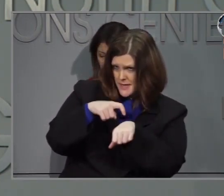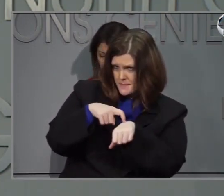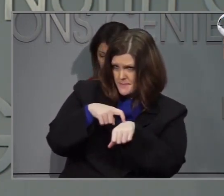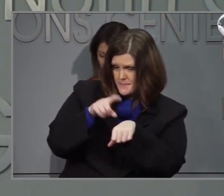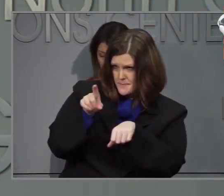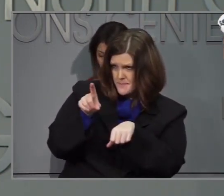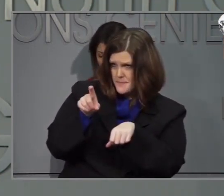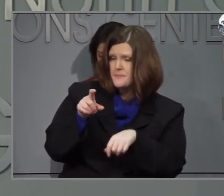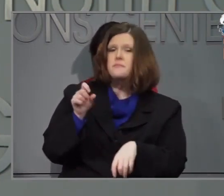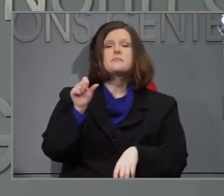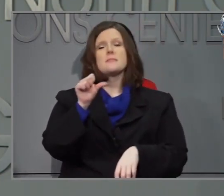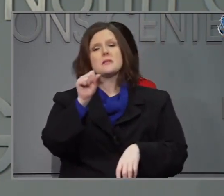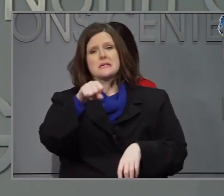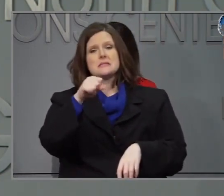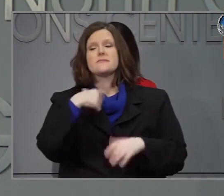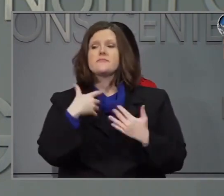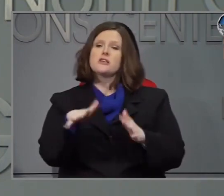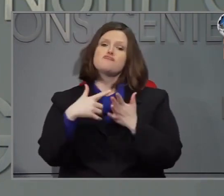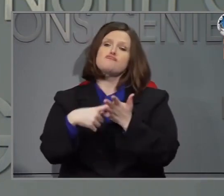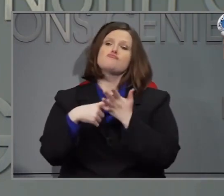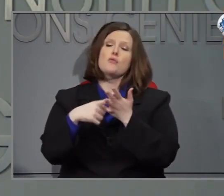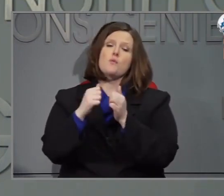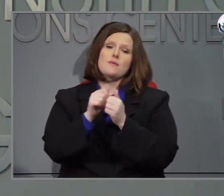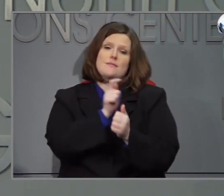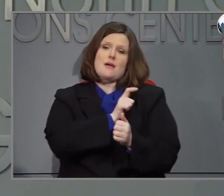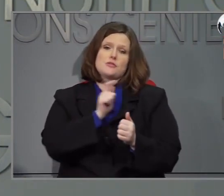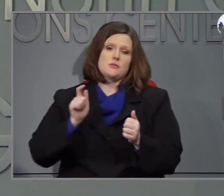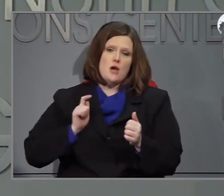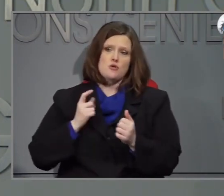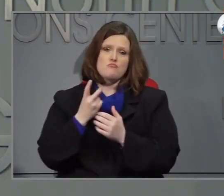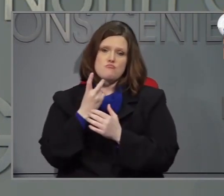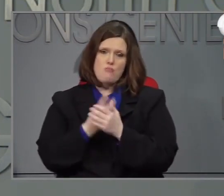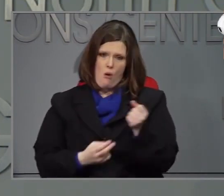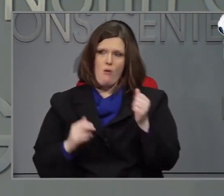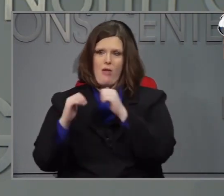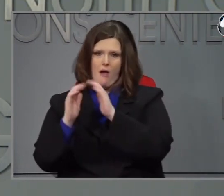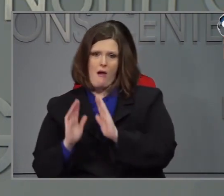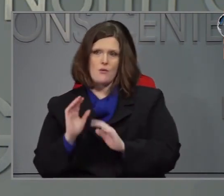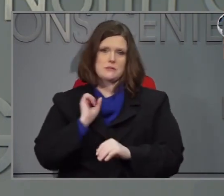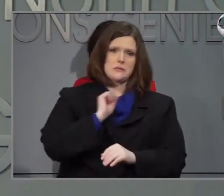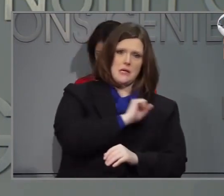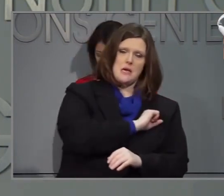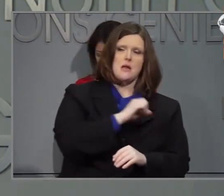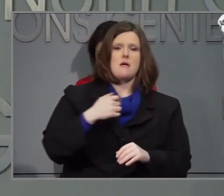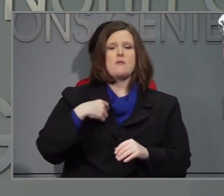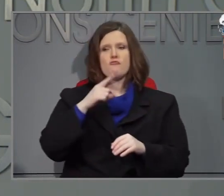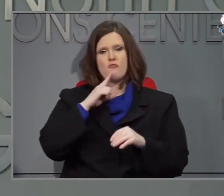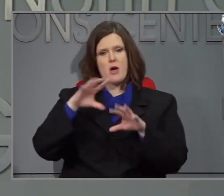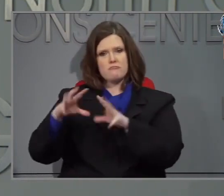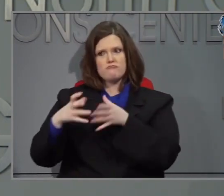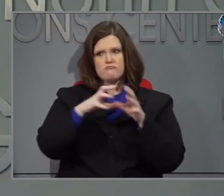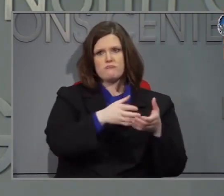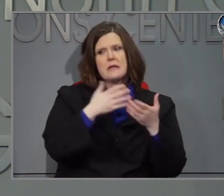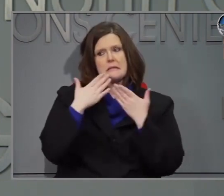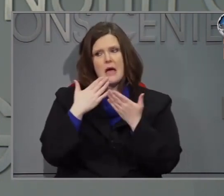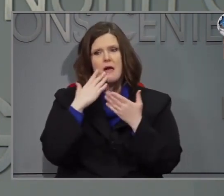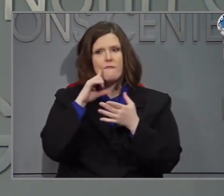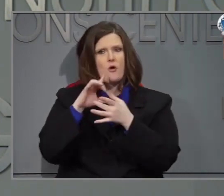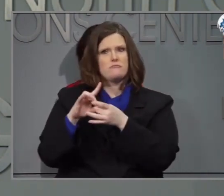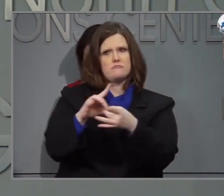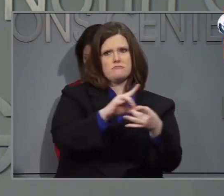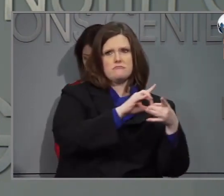tiempo para esto yo he hablado con los legisladores en ambos partidos y todos están colaborando